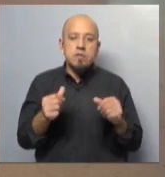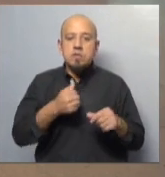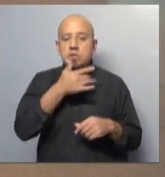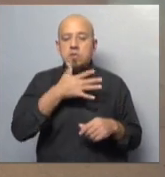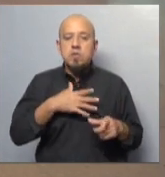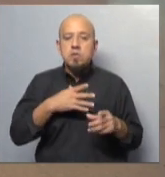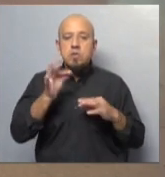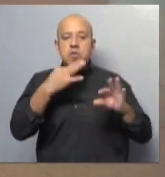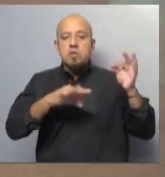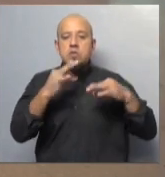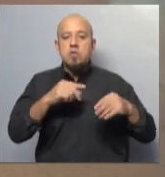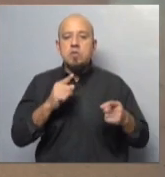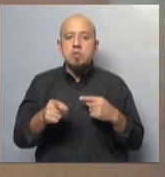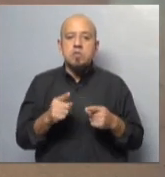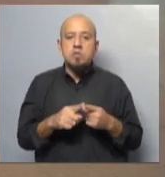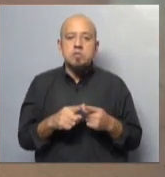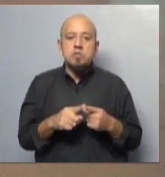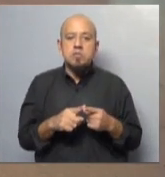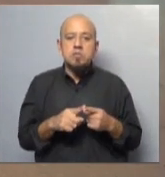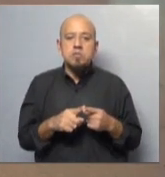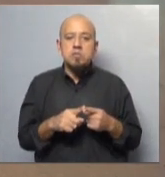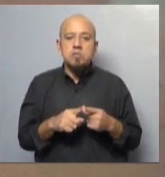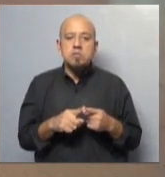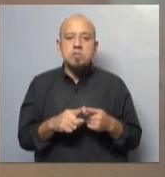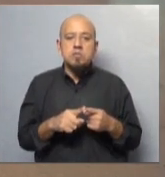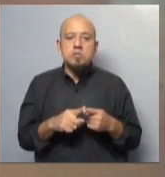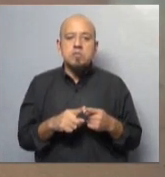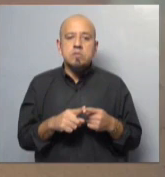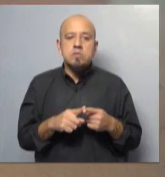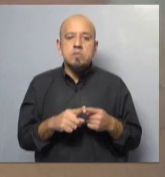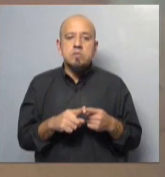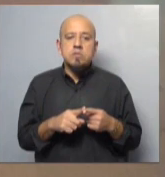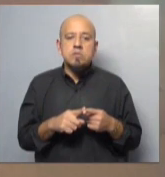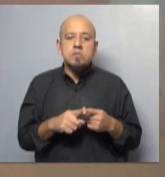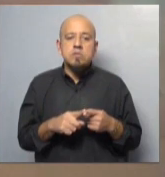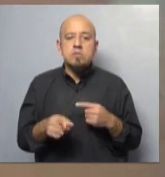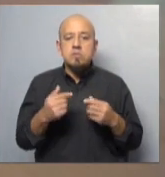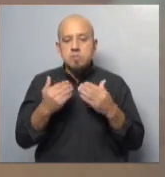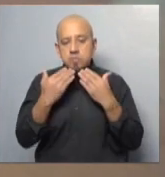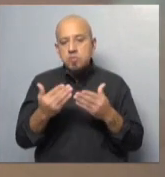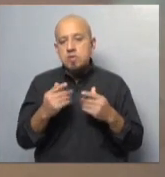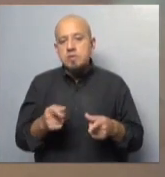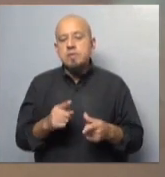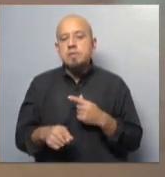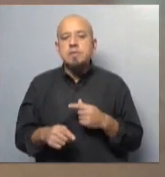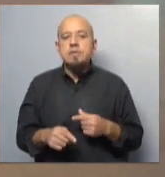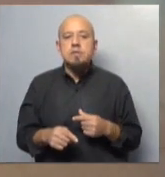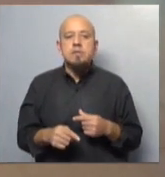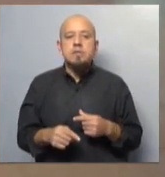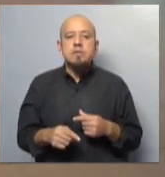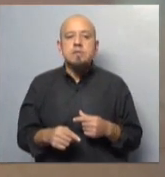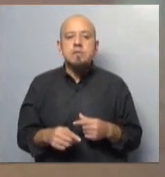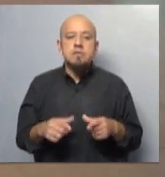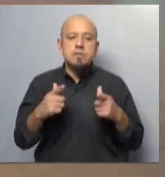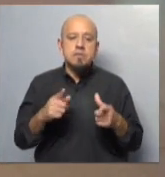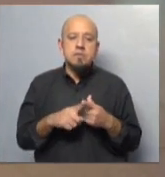historias en el teatro. ¿Qué nivel? Bueno, Gustavo, muchas gracias por estos minutos.